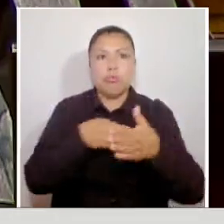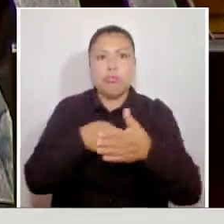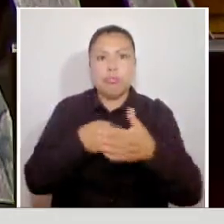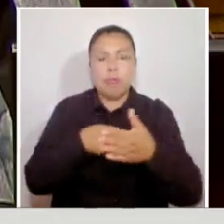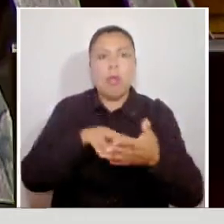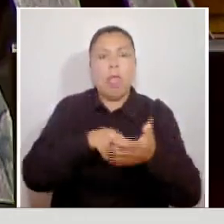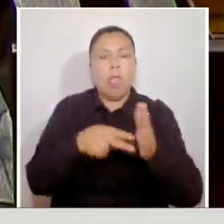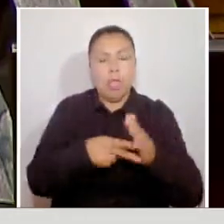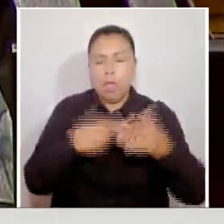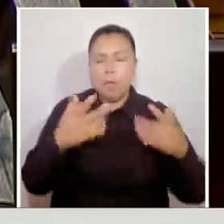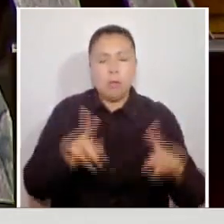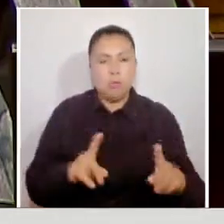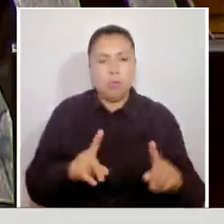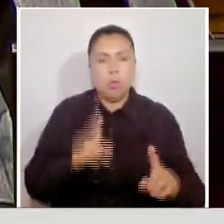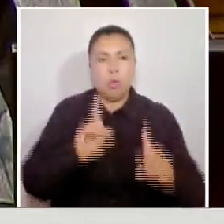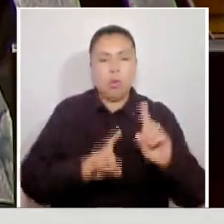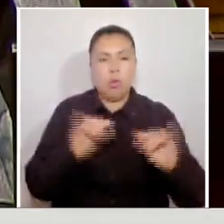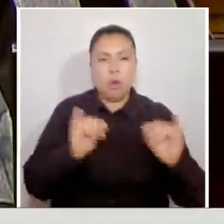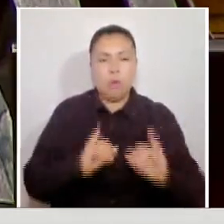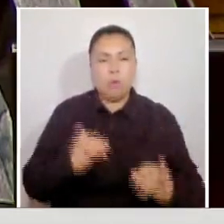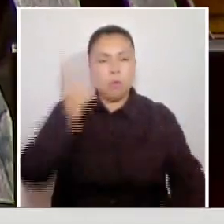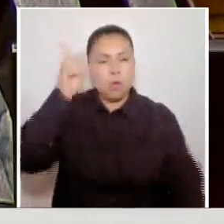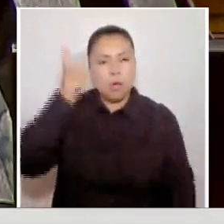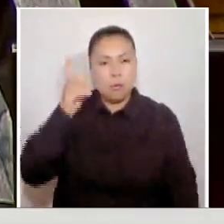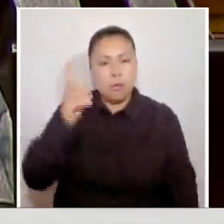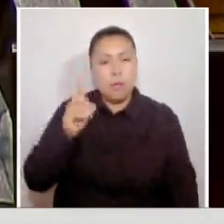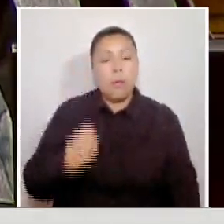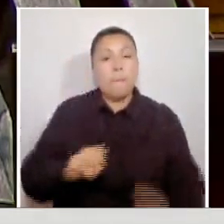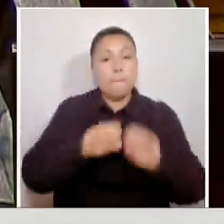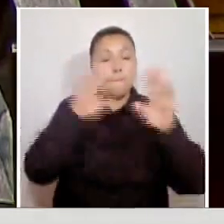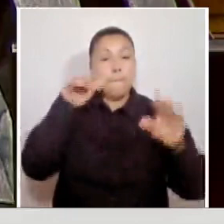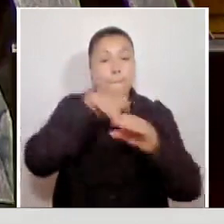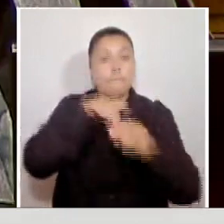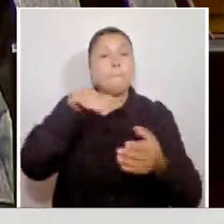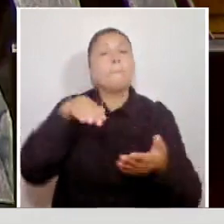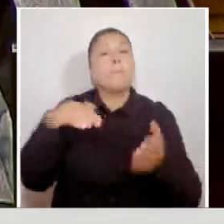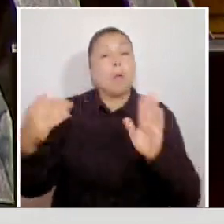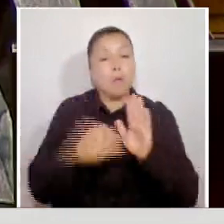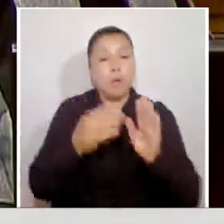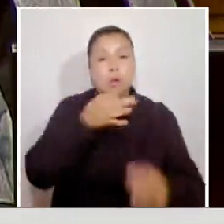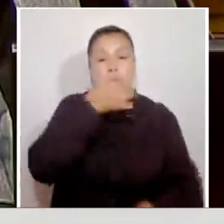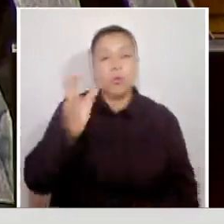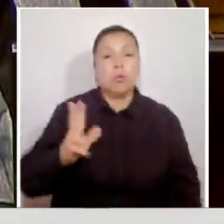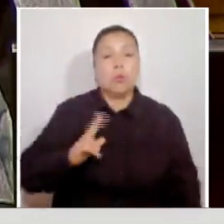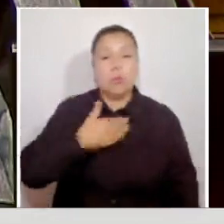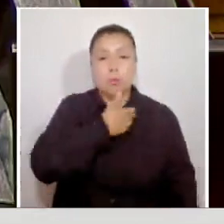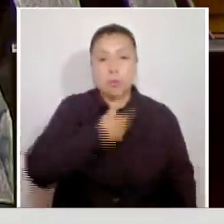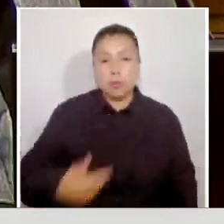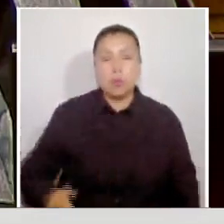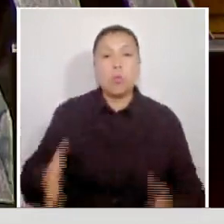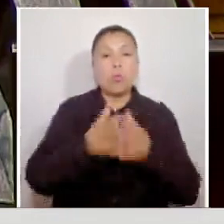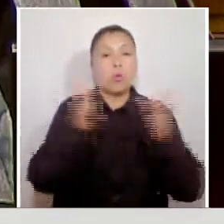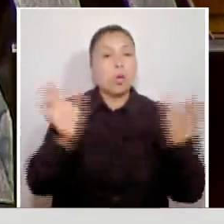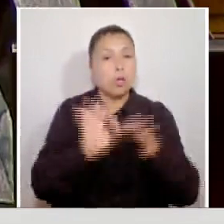propias de alguna forma de discapacidad claramente voy a votar a favor de dicho seor presidente Muchas